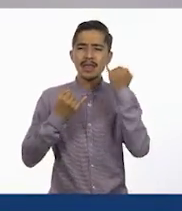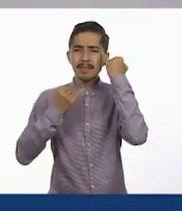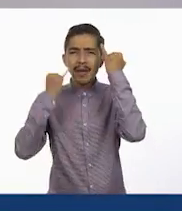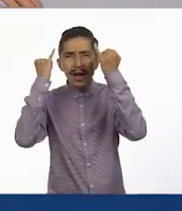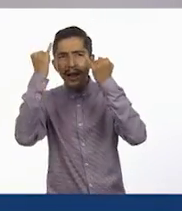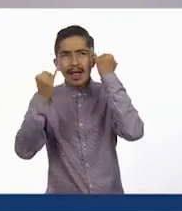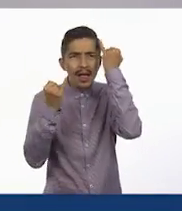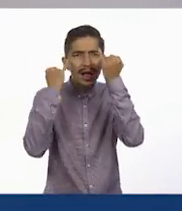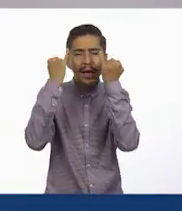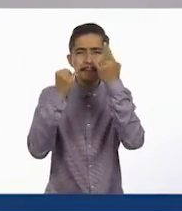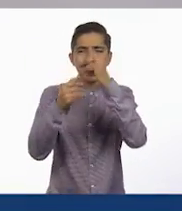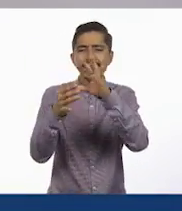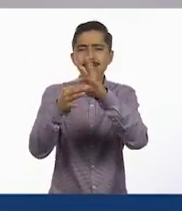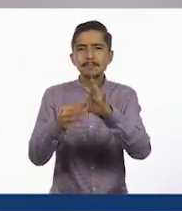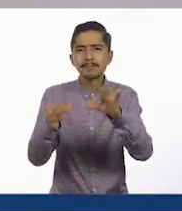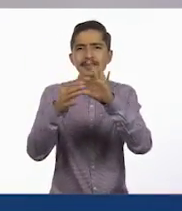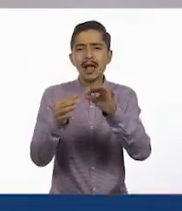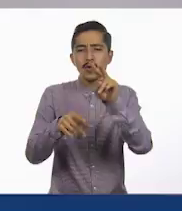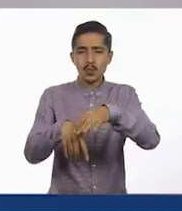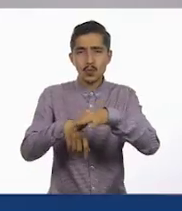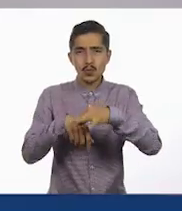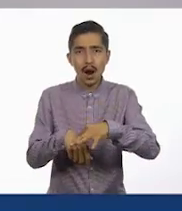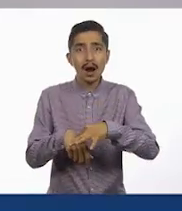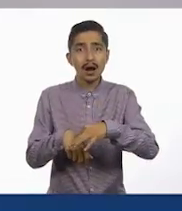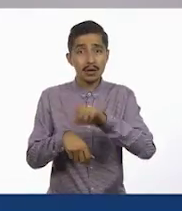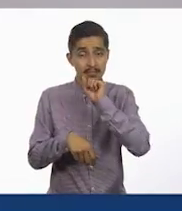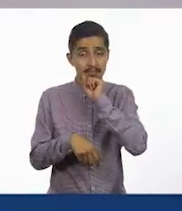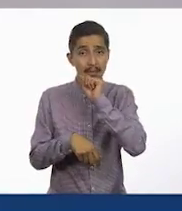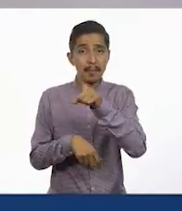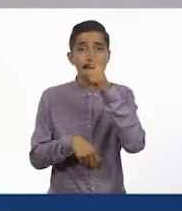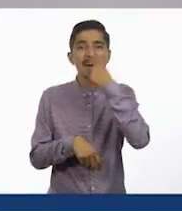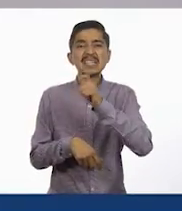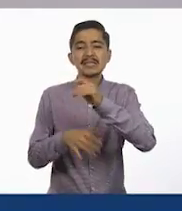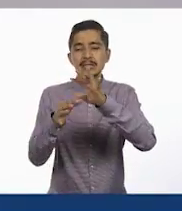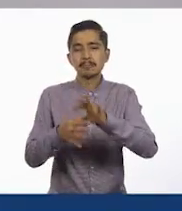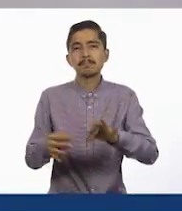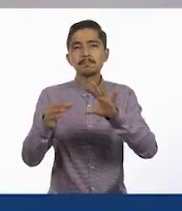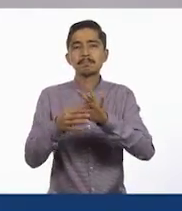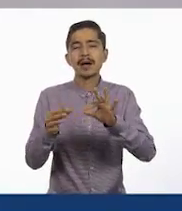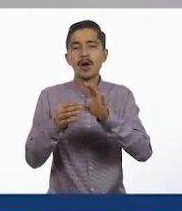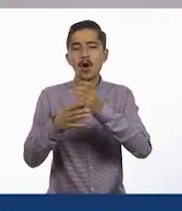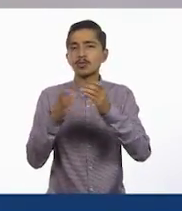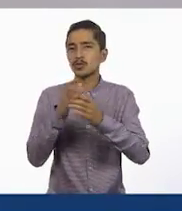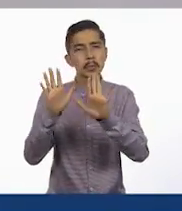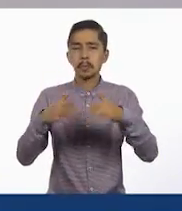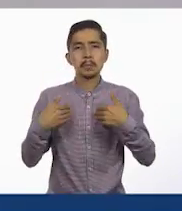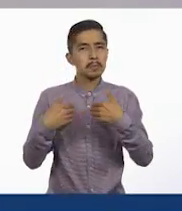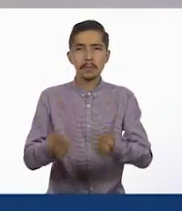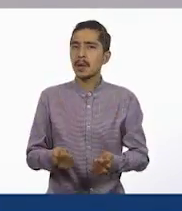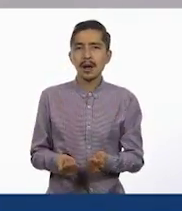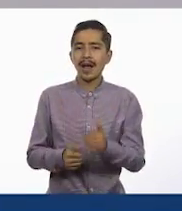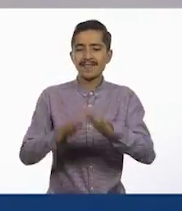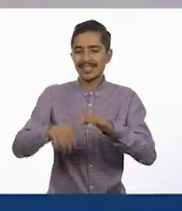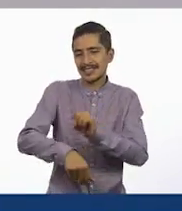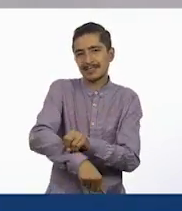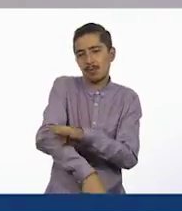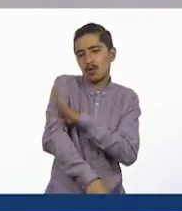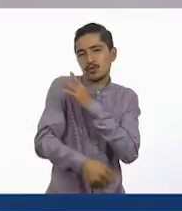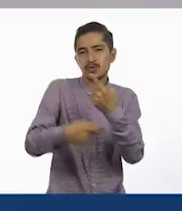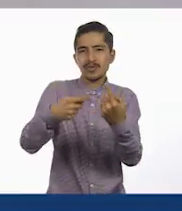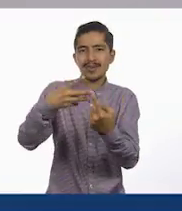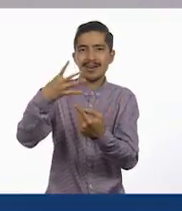usar la imaginación para explicar la realidad y también para explicar las cosas que no entendemos, como nuestras emociones a veces.